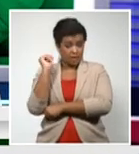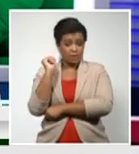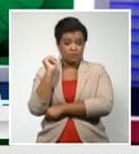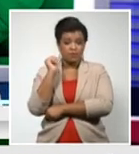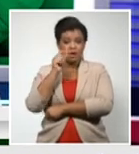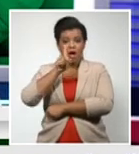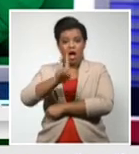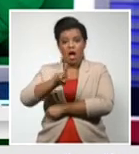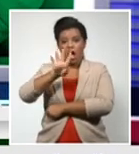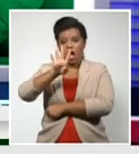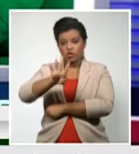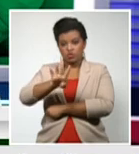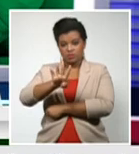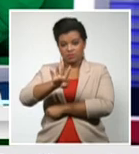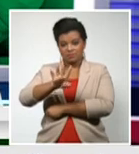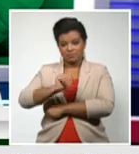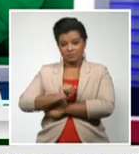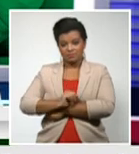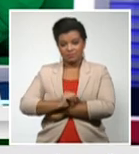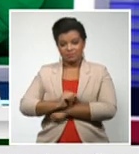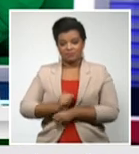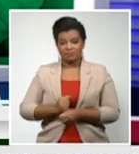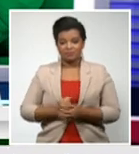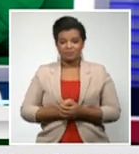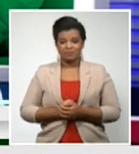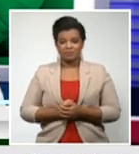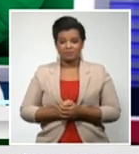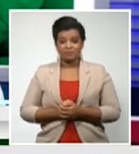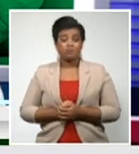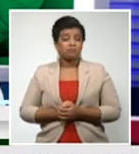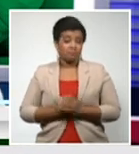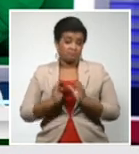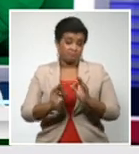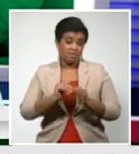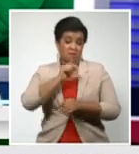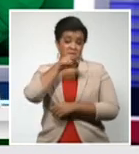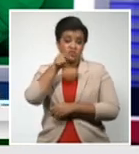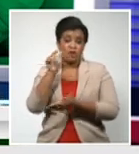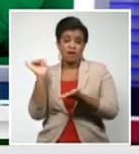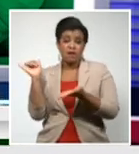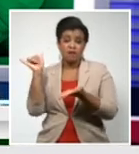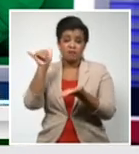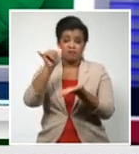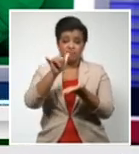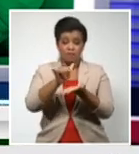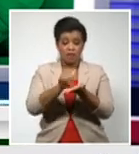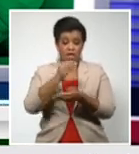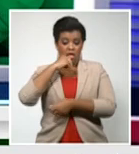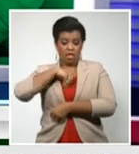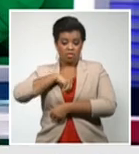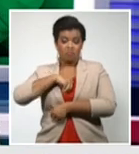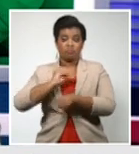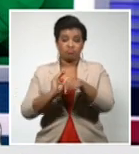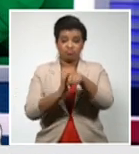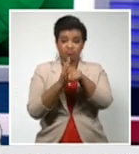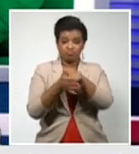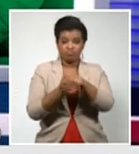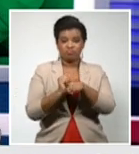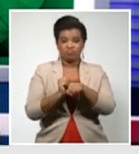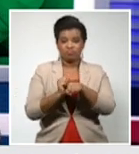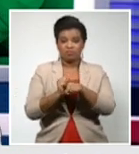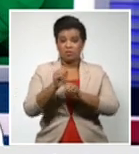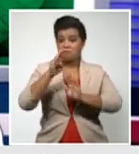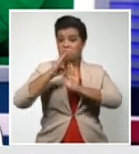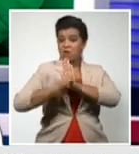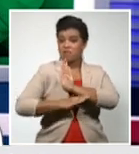14 en el día de ayer. Son personas que arribaron a nuestro país, arribaron incubando la enfermedad por el protocolo